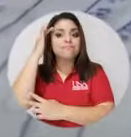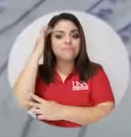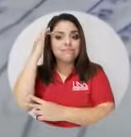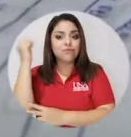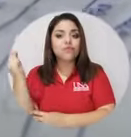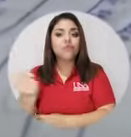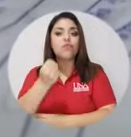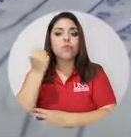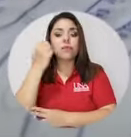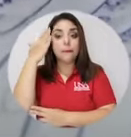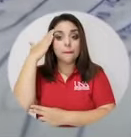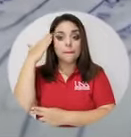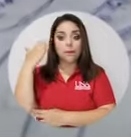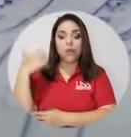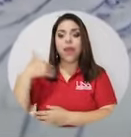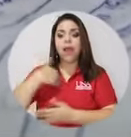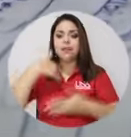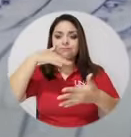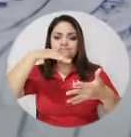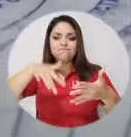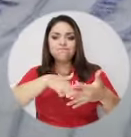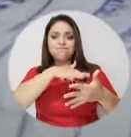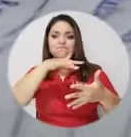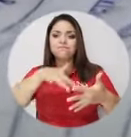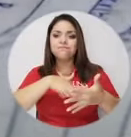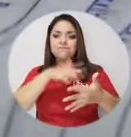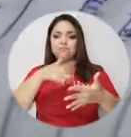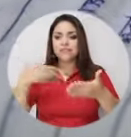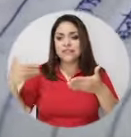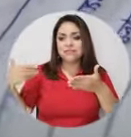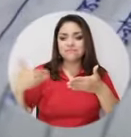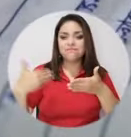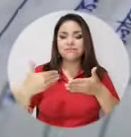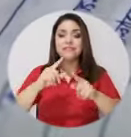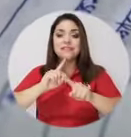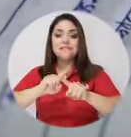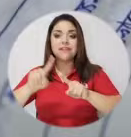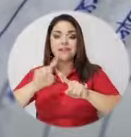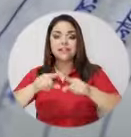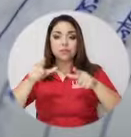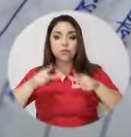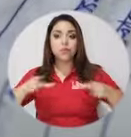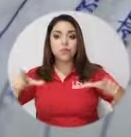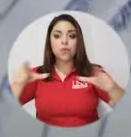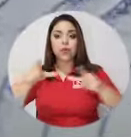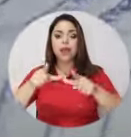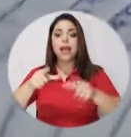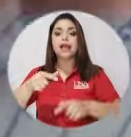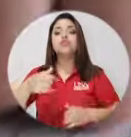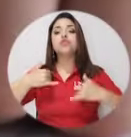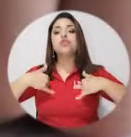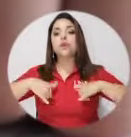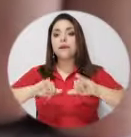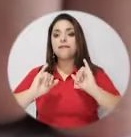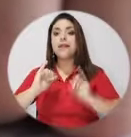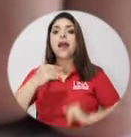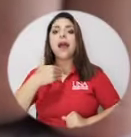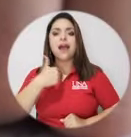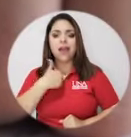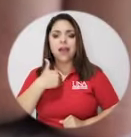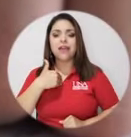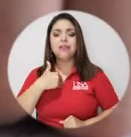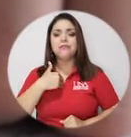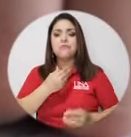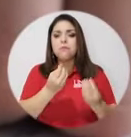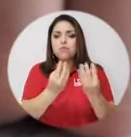revelan estudios recientes de varias fuentes, tenemos todavía un cuerpo docente que está poco